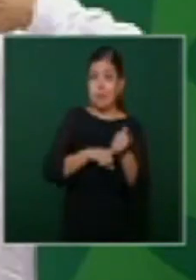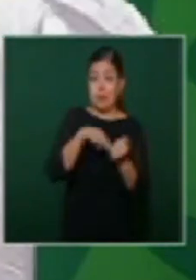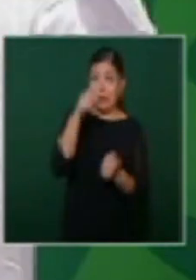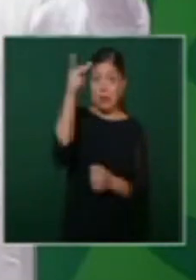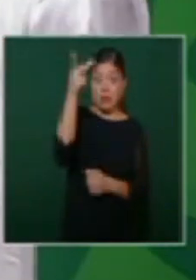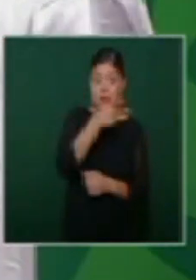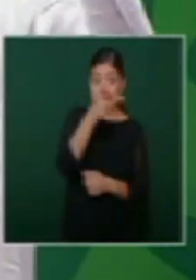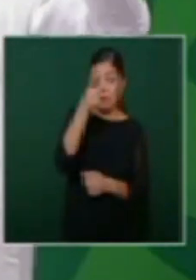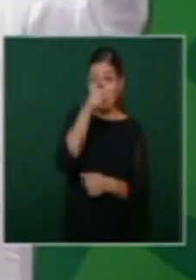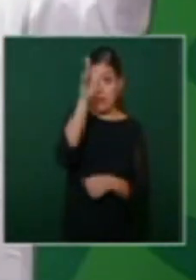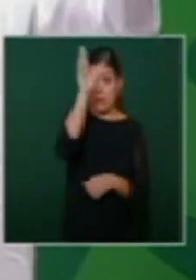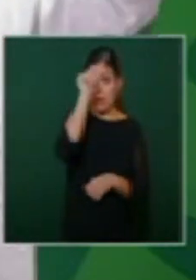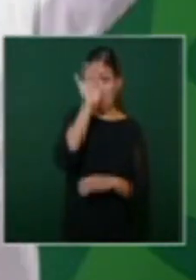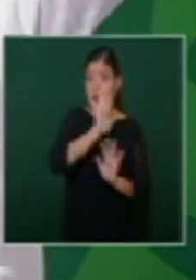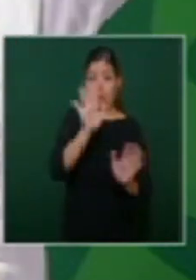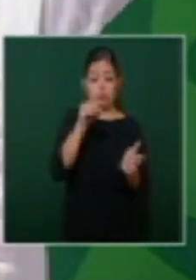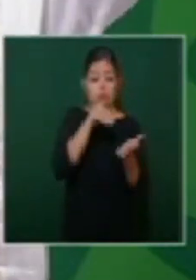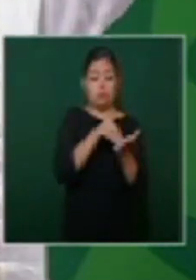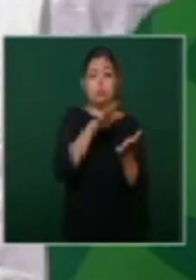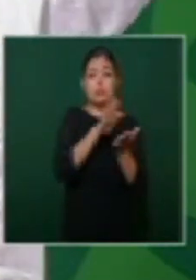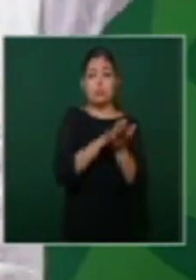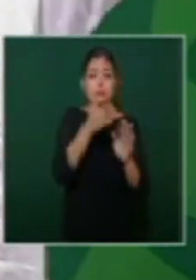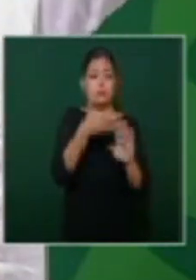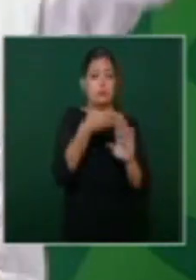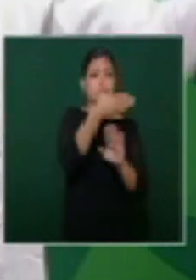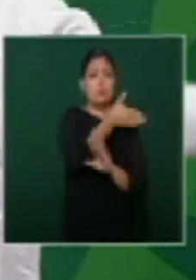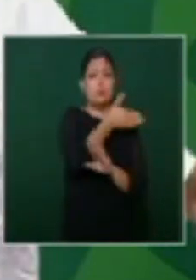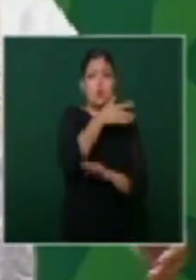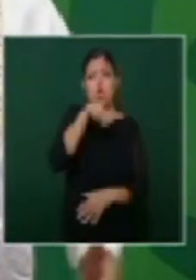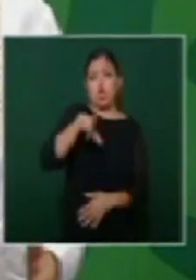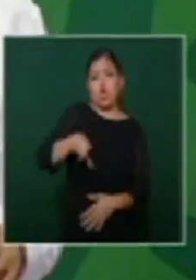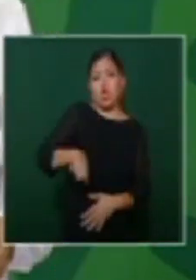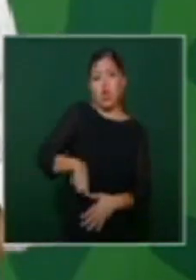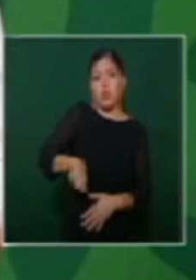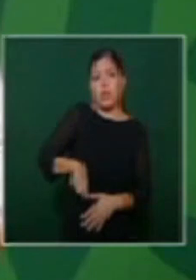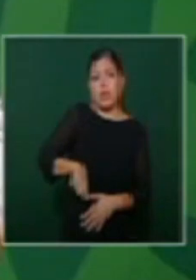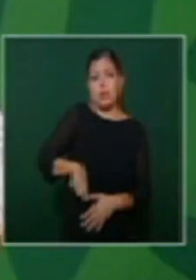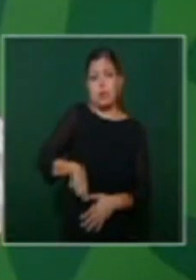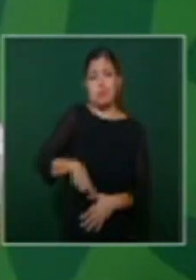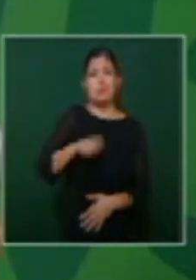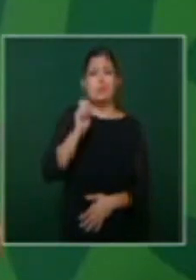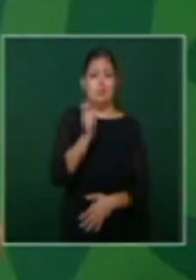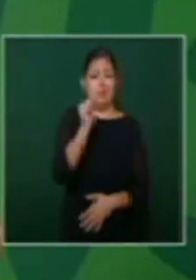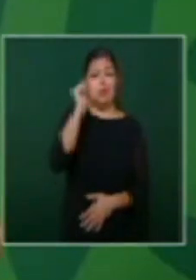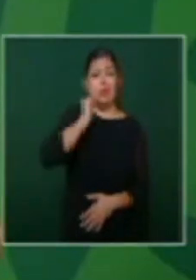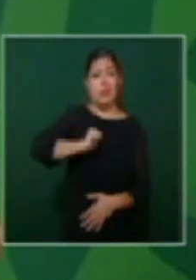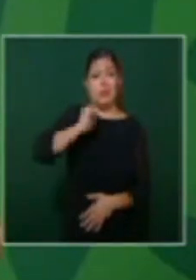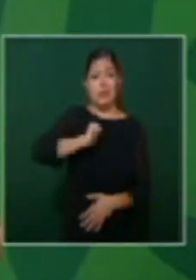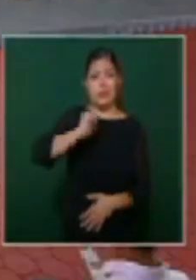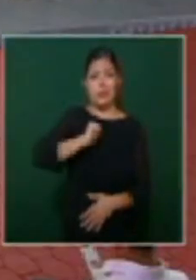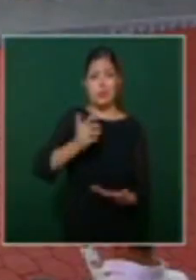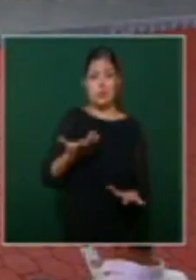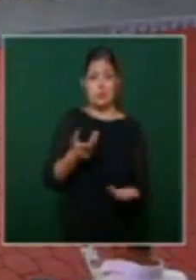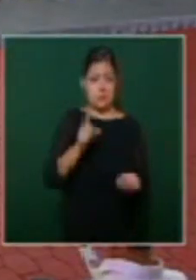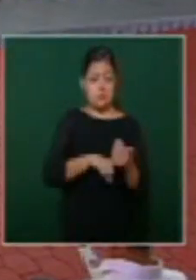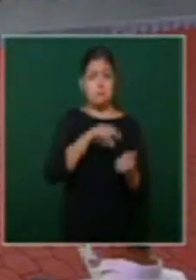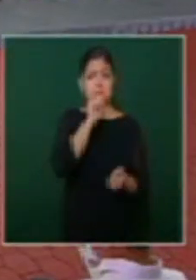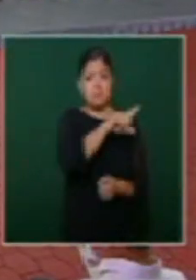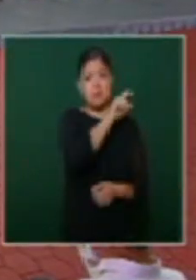abstención, pero este gobierno no tolera la crítica, no tolera que no haya salido adelante su